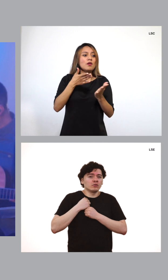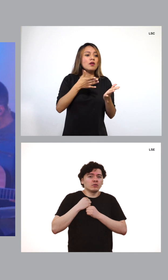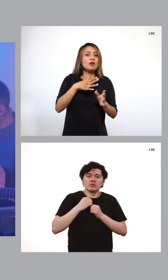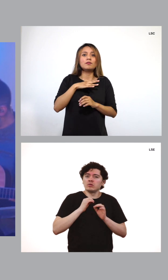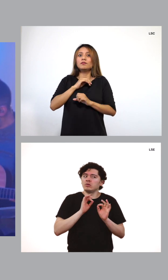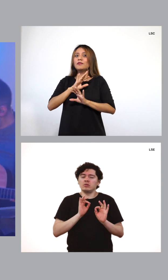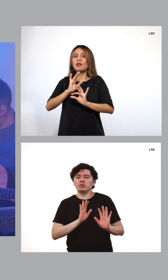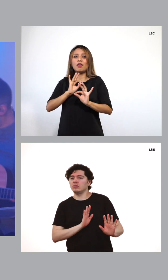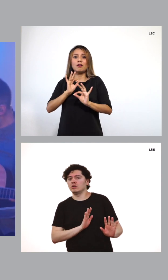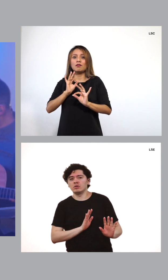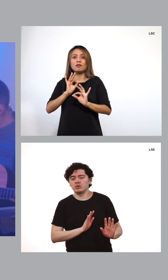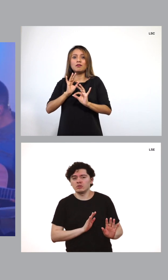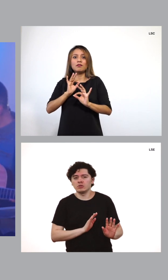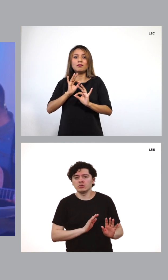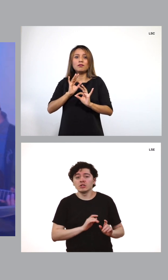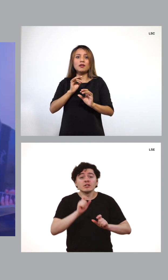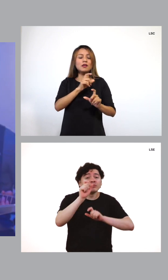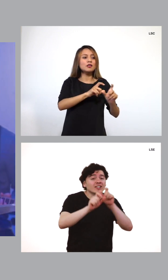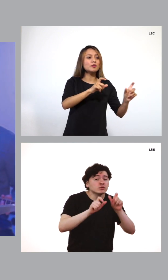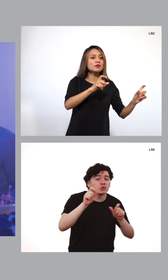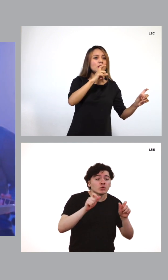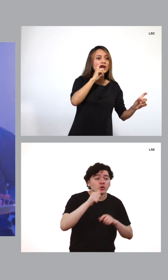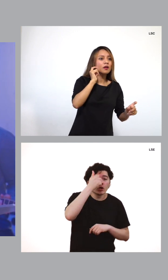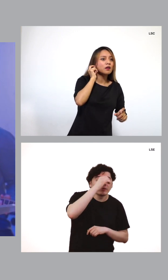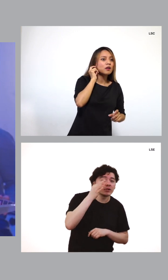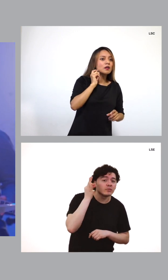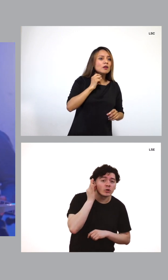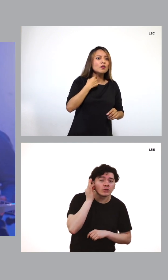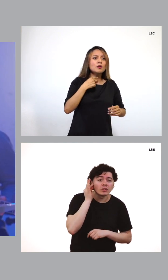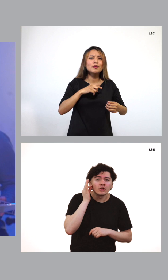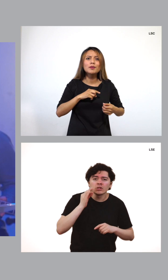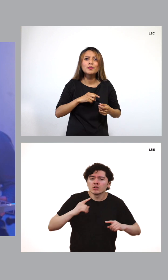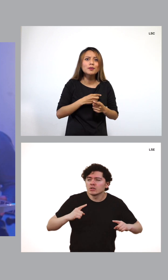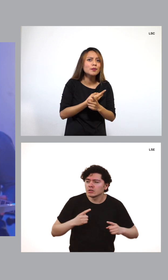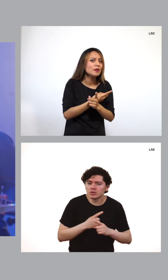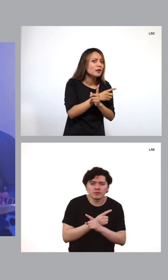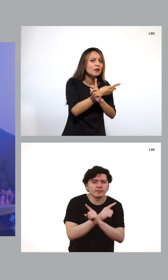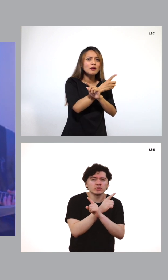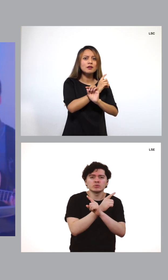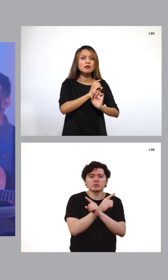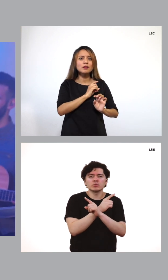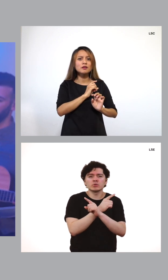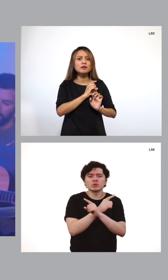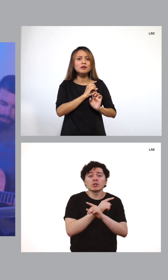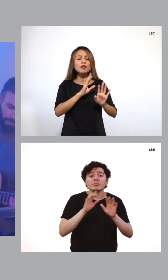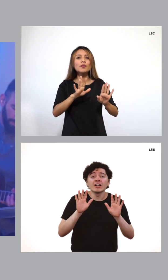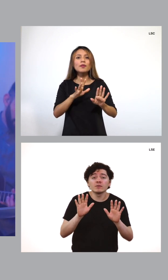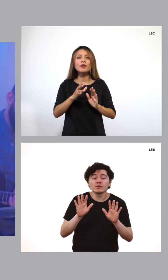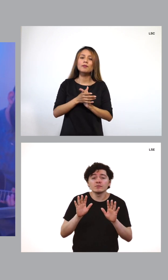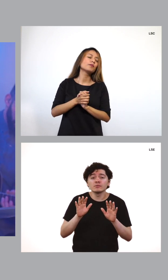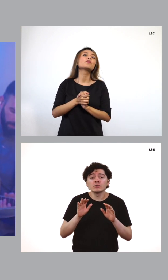hombres. La pregunta fue, ¿por qué me has abandonado? La respuesta, si estudias un poco de teología,